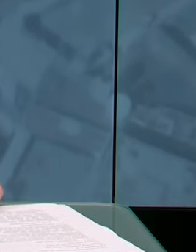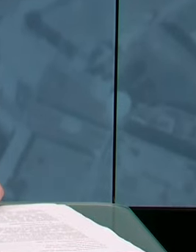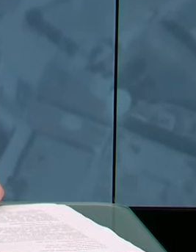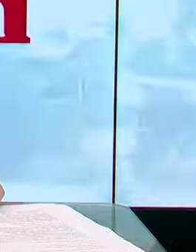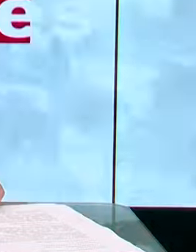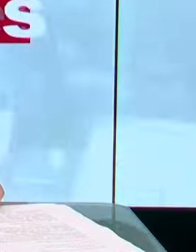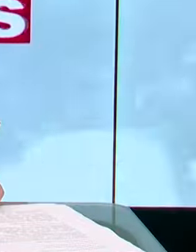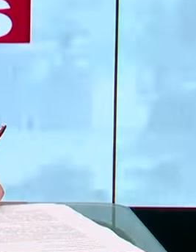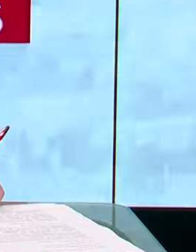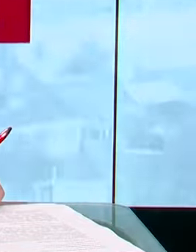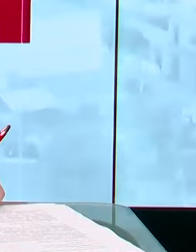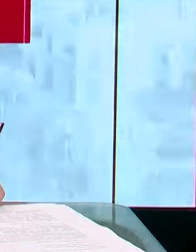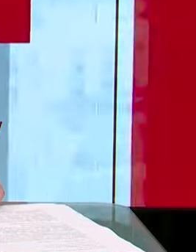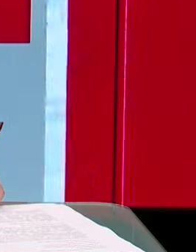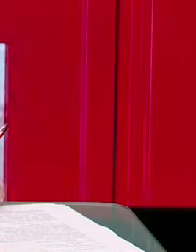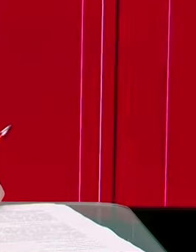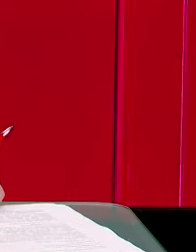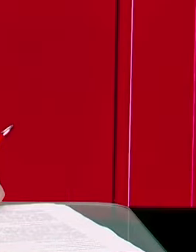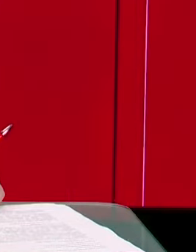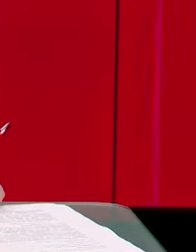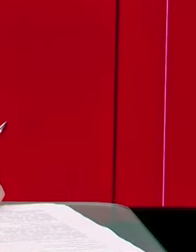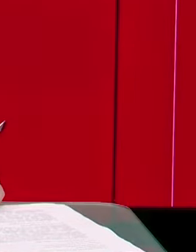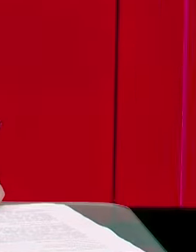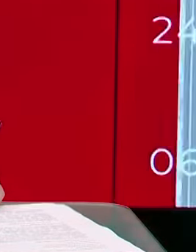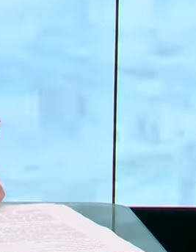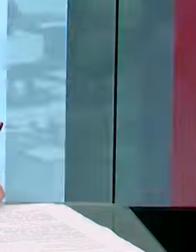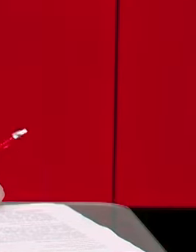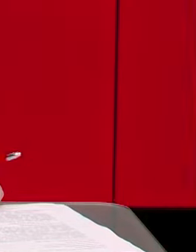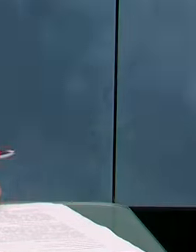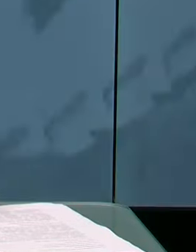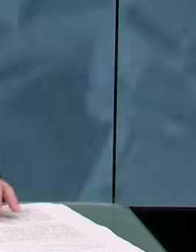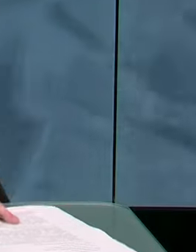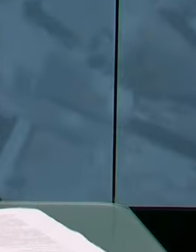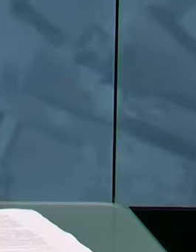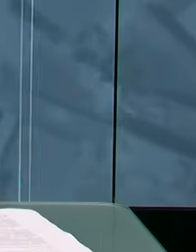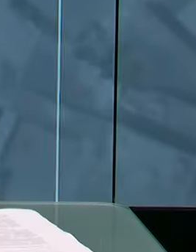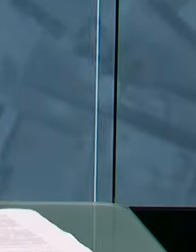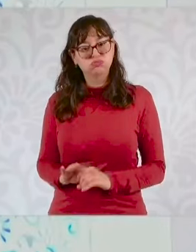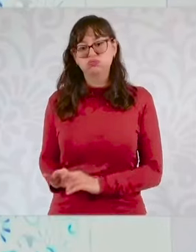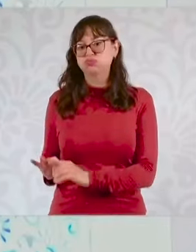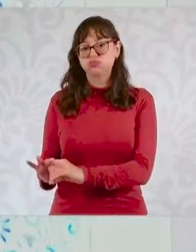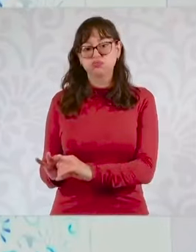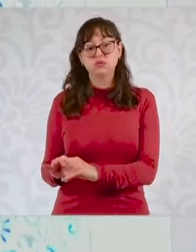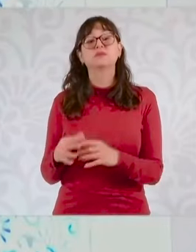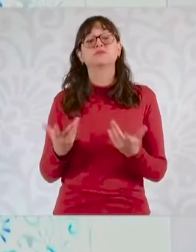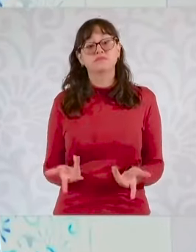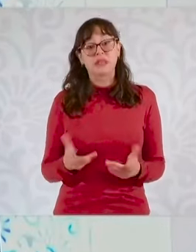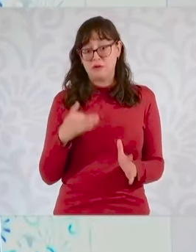del Infonavit. Estas votaciones fueron reconocidas por la presidenta Claudia Sheinbaum durante la mañanera del pueblo. Ayer se